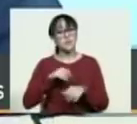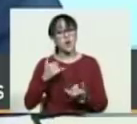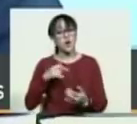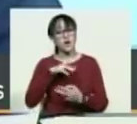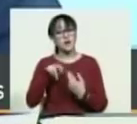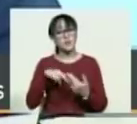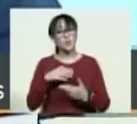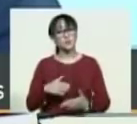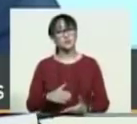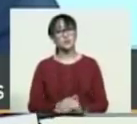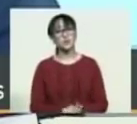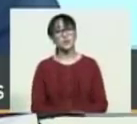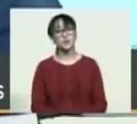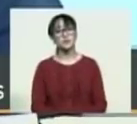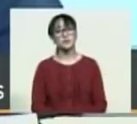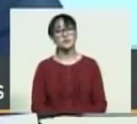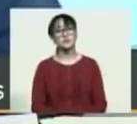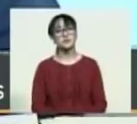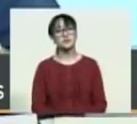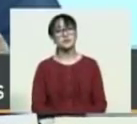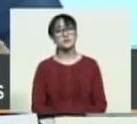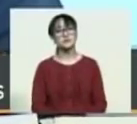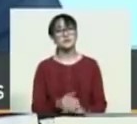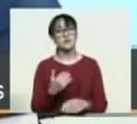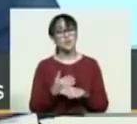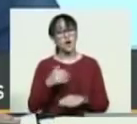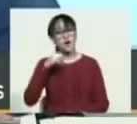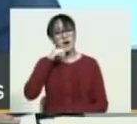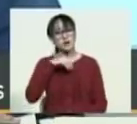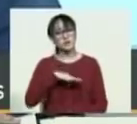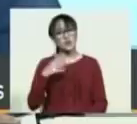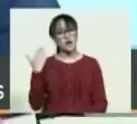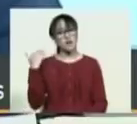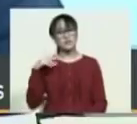revolución, como nunca antes en la historia,